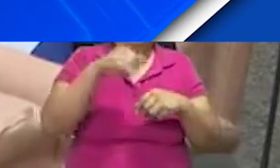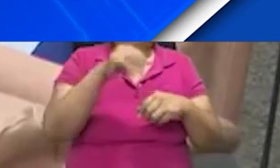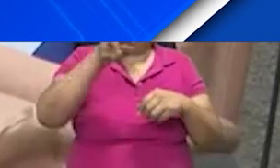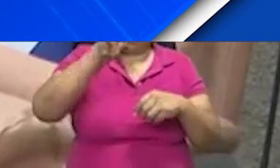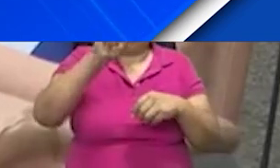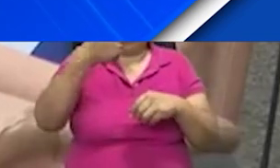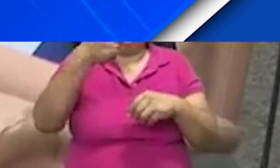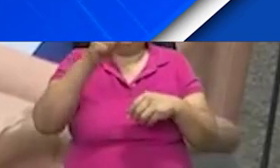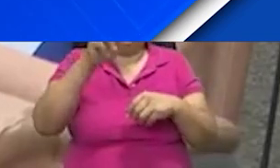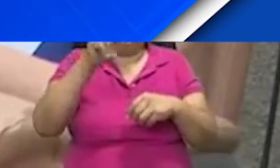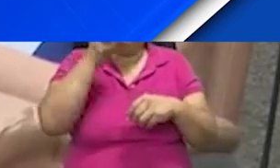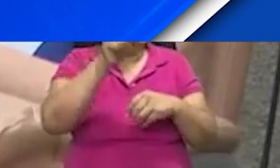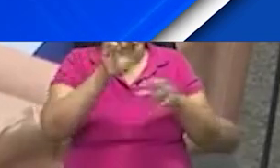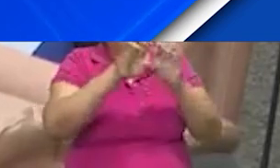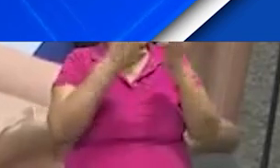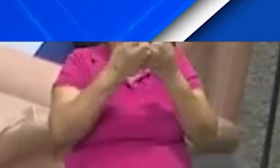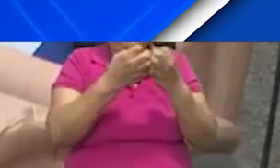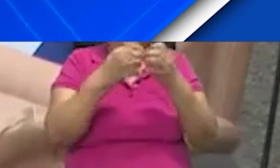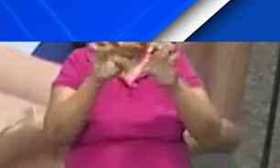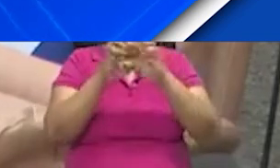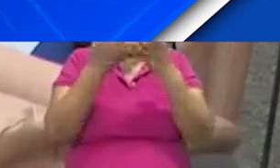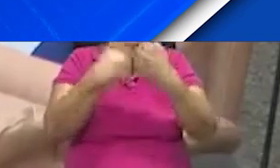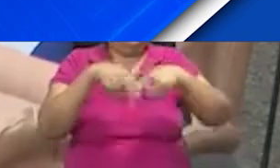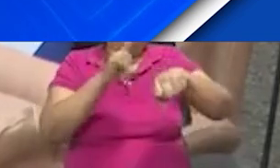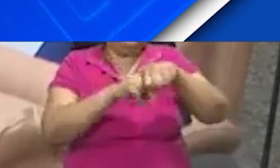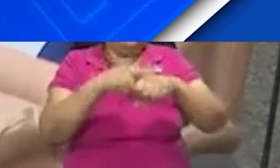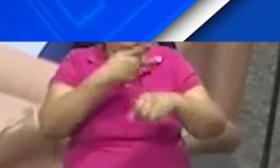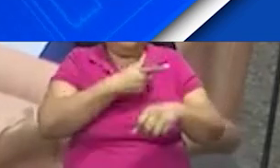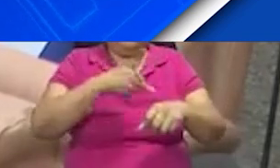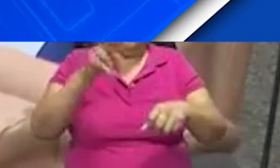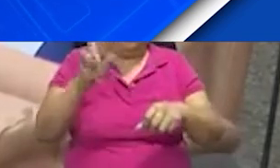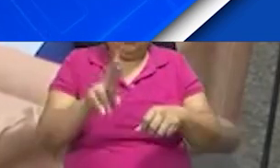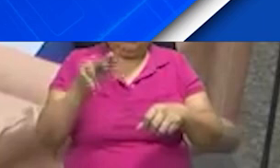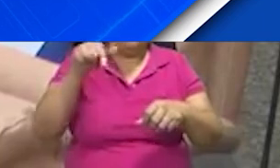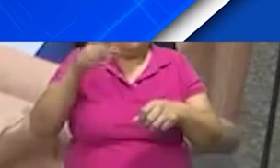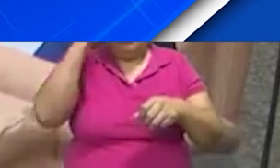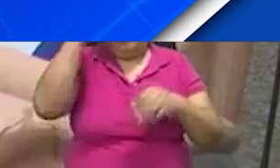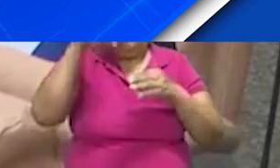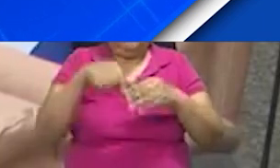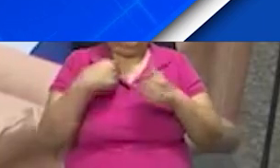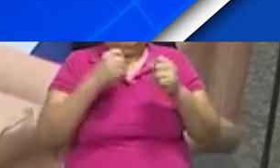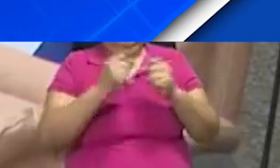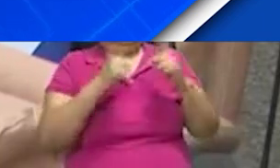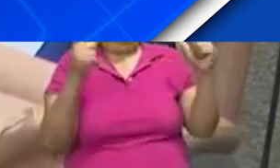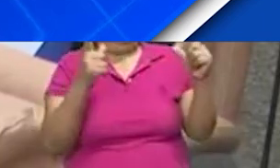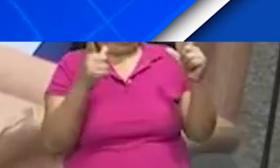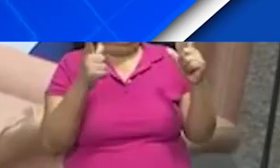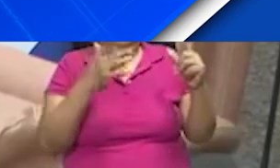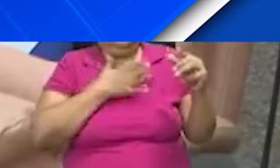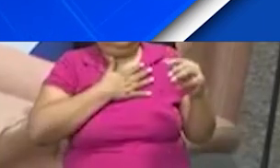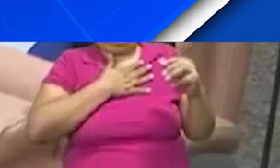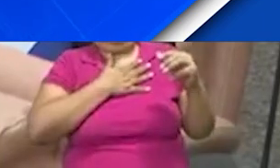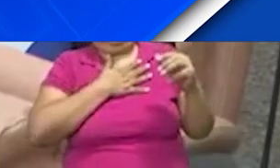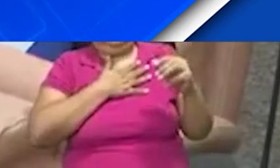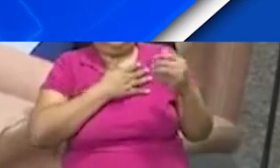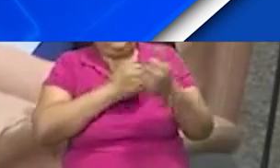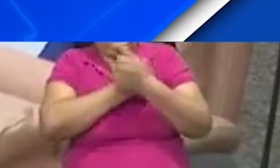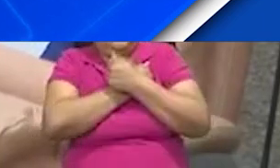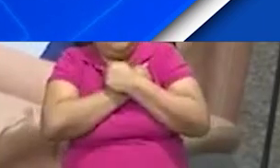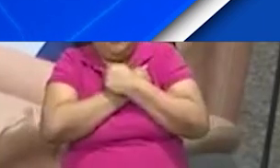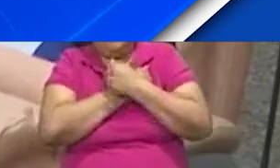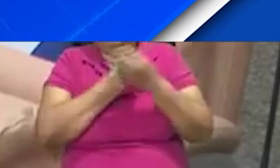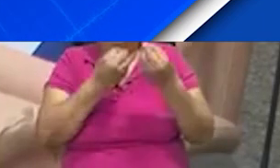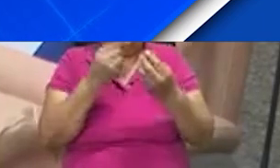manager de su equipo, la Selección Nacional de Puerto Rico, y se impresionó. Quedó impactado con el amor,